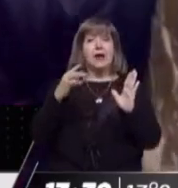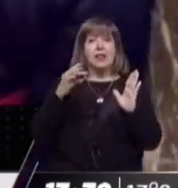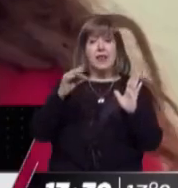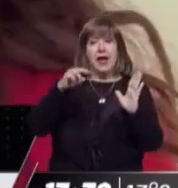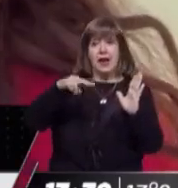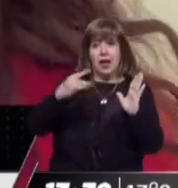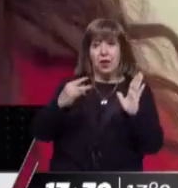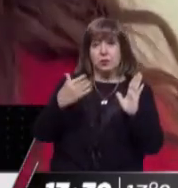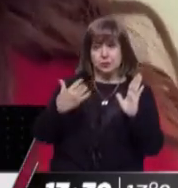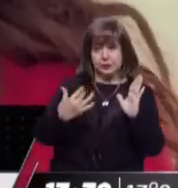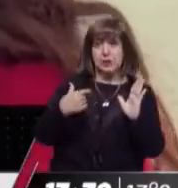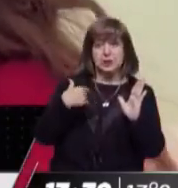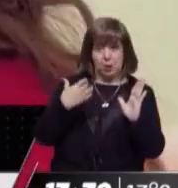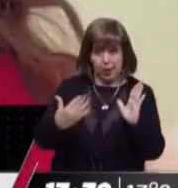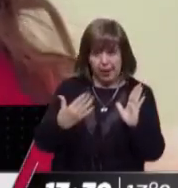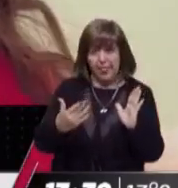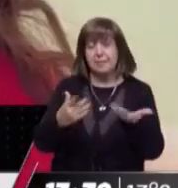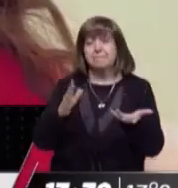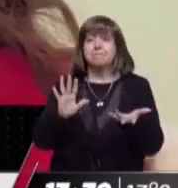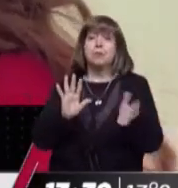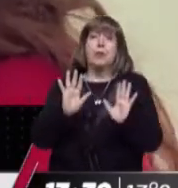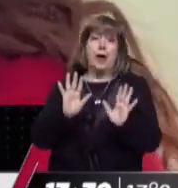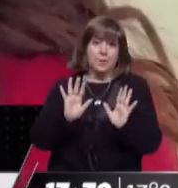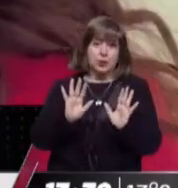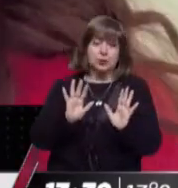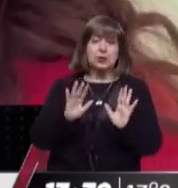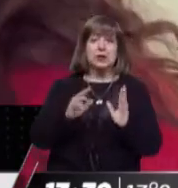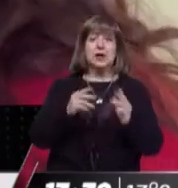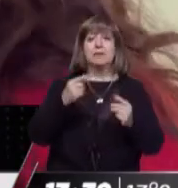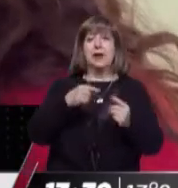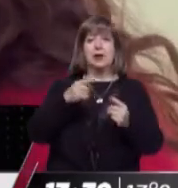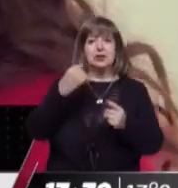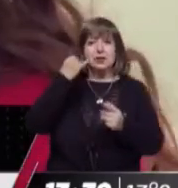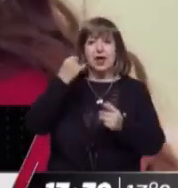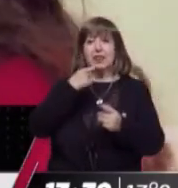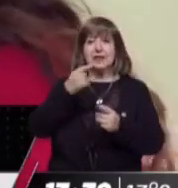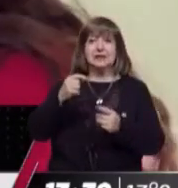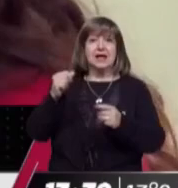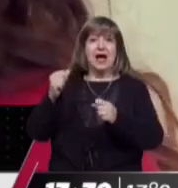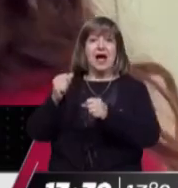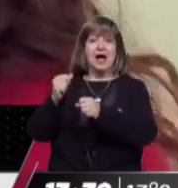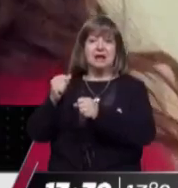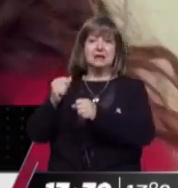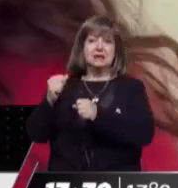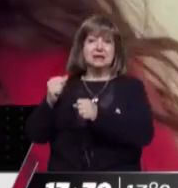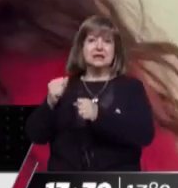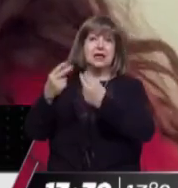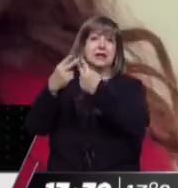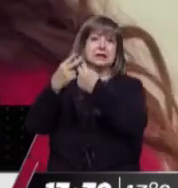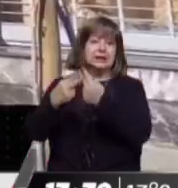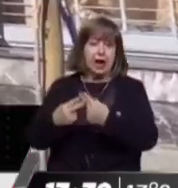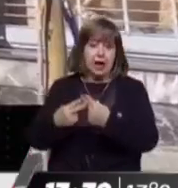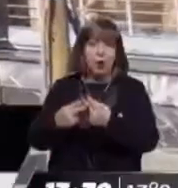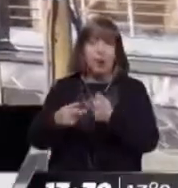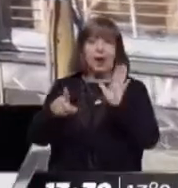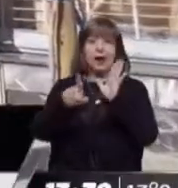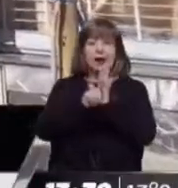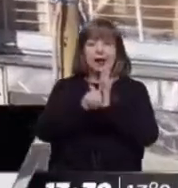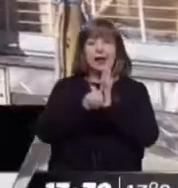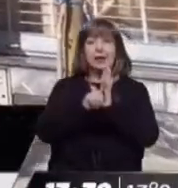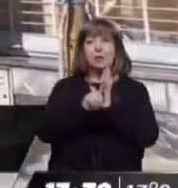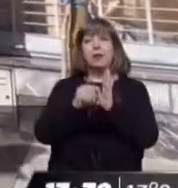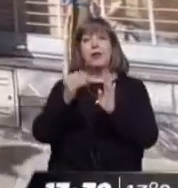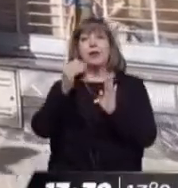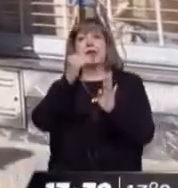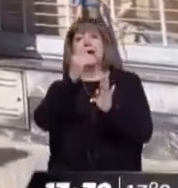políticamente está la situación como para poder plantearlo. O sea, si la veta, puede, recordemos que puede vetar toda la ley o puede vetar una parte también.